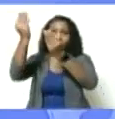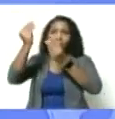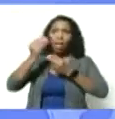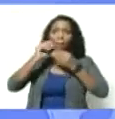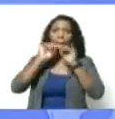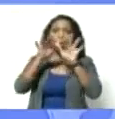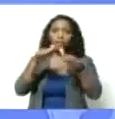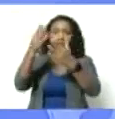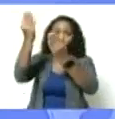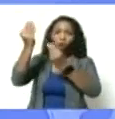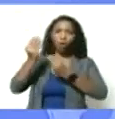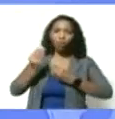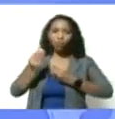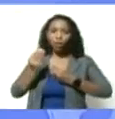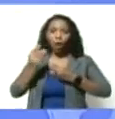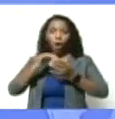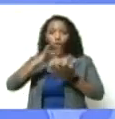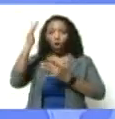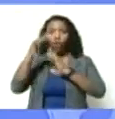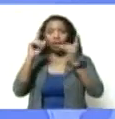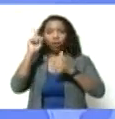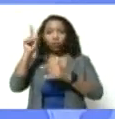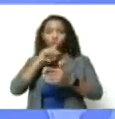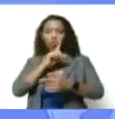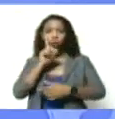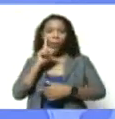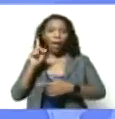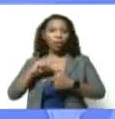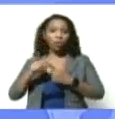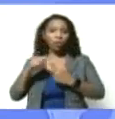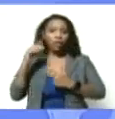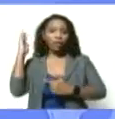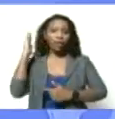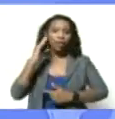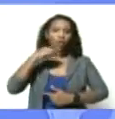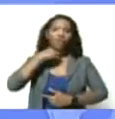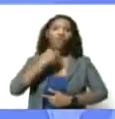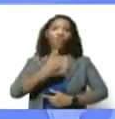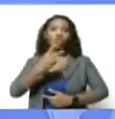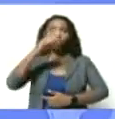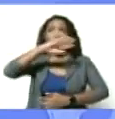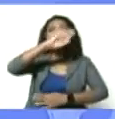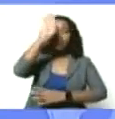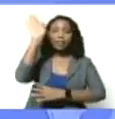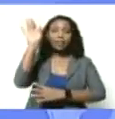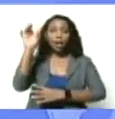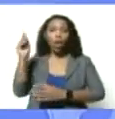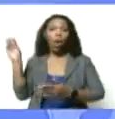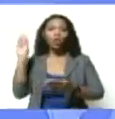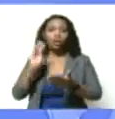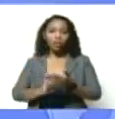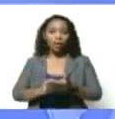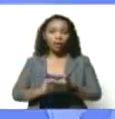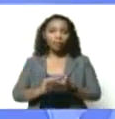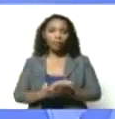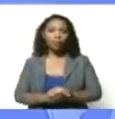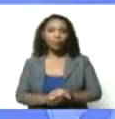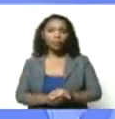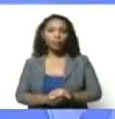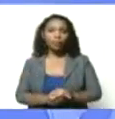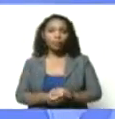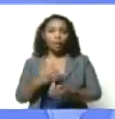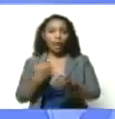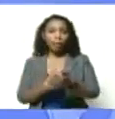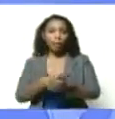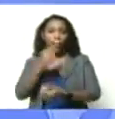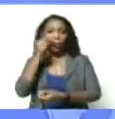bendición. Padre, glorifica tu nombre. Entonces vino una voz del cielo, lo he glorificado y volveré a glorificarlo. Hermanos